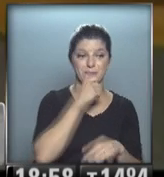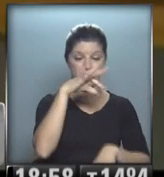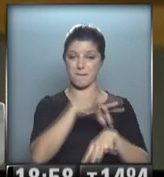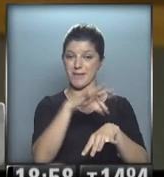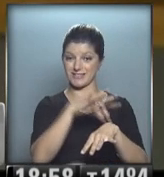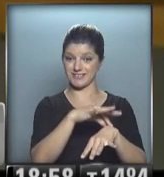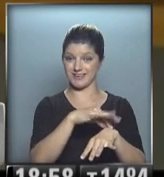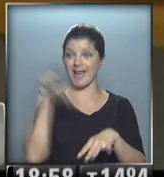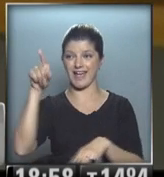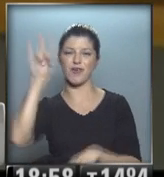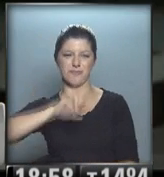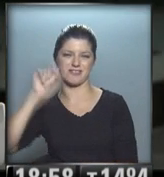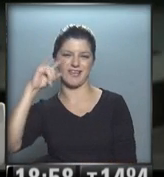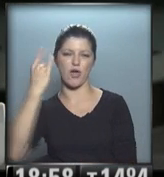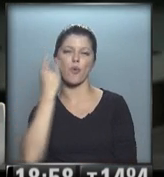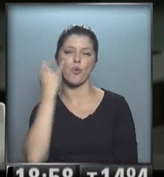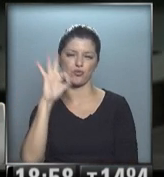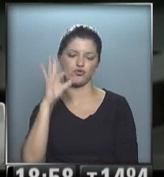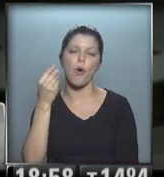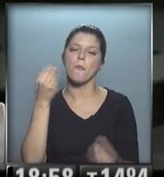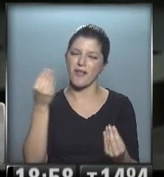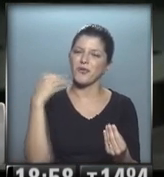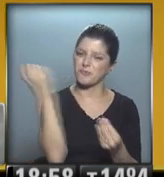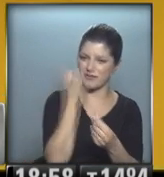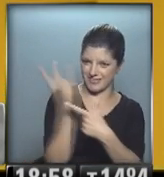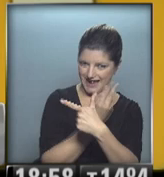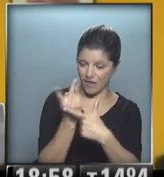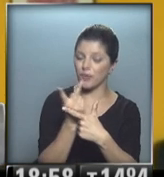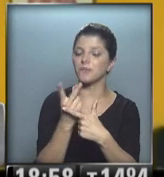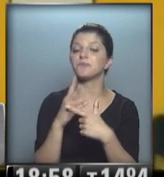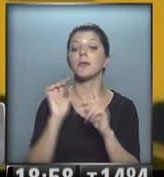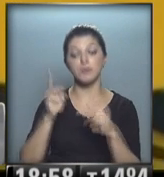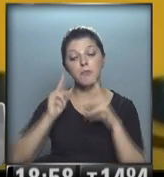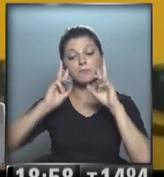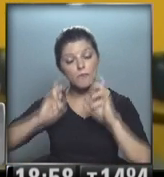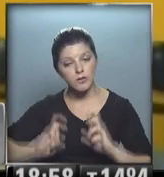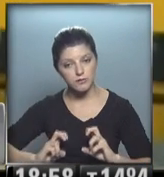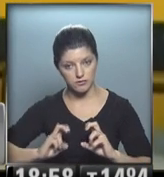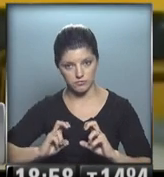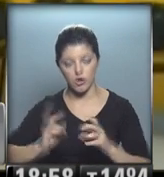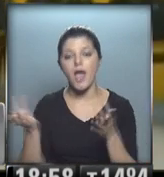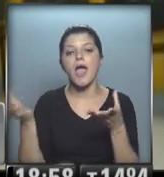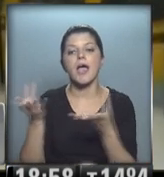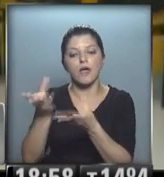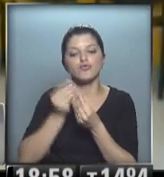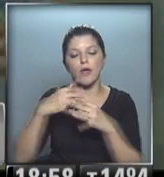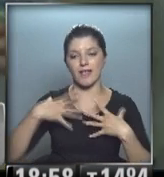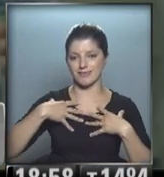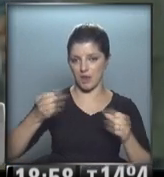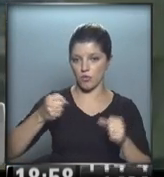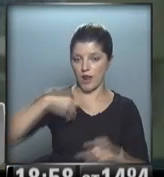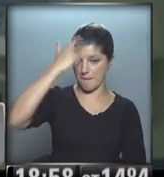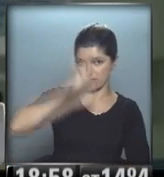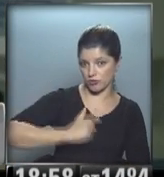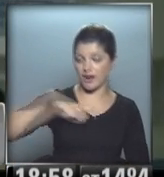de Cuyo, por eso la importancia de esta doble dependencia. Y también tiene investigaciones que aportan a la salud humana, a la salud animal, y